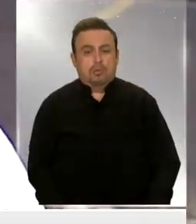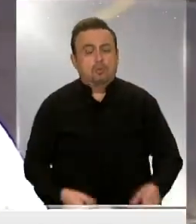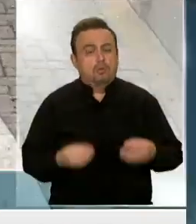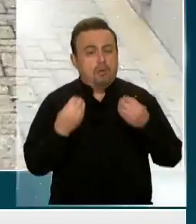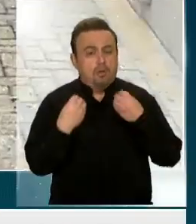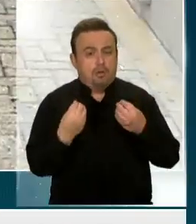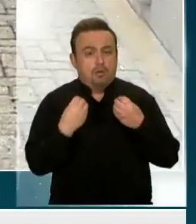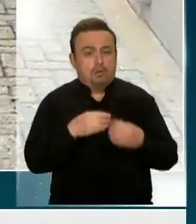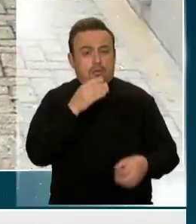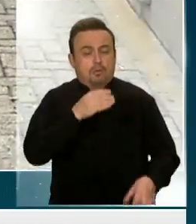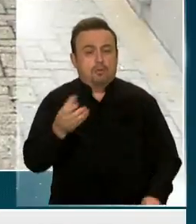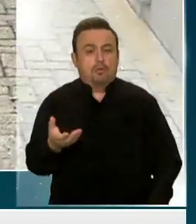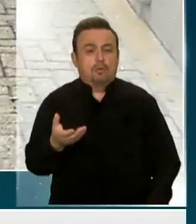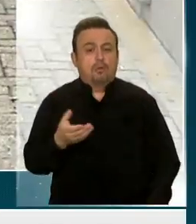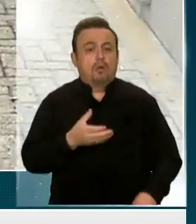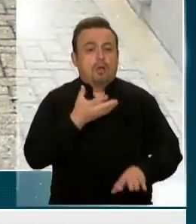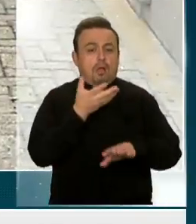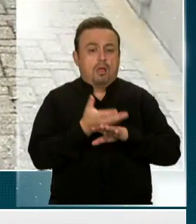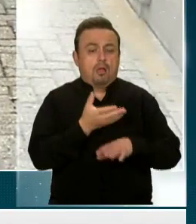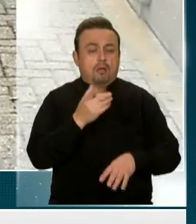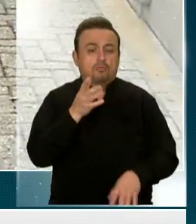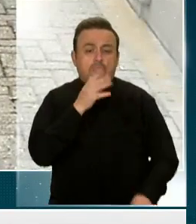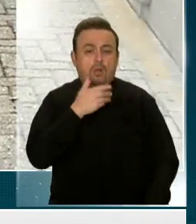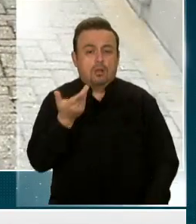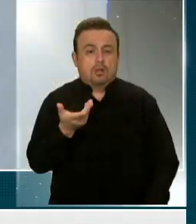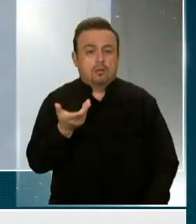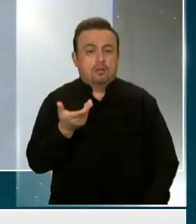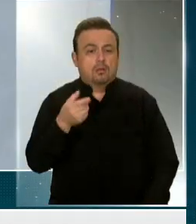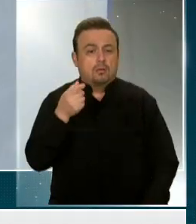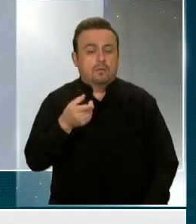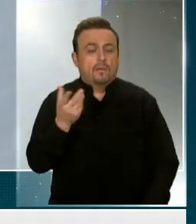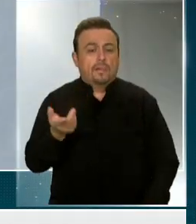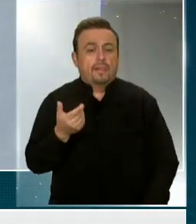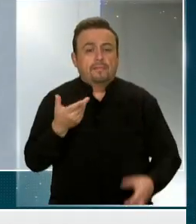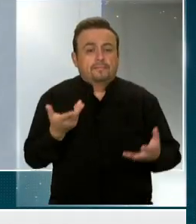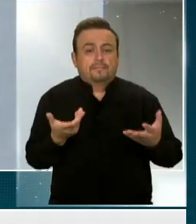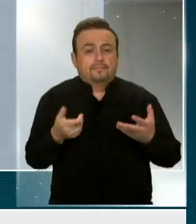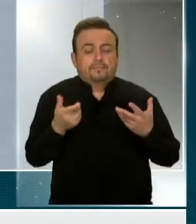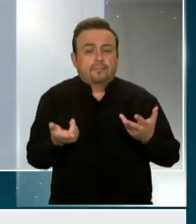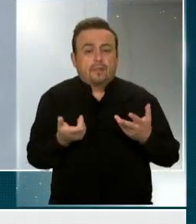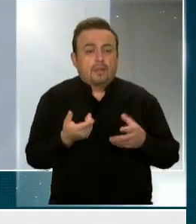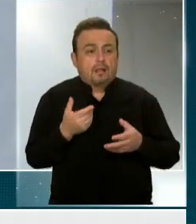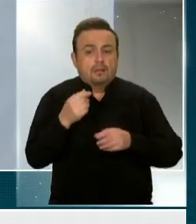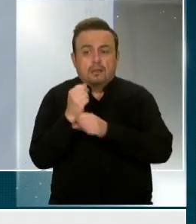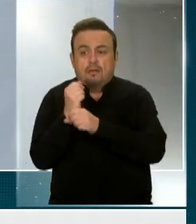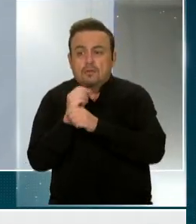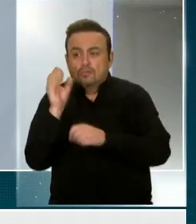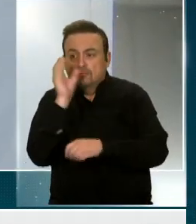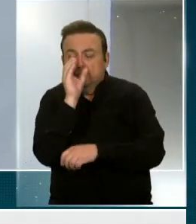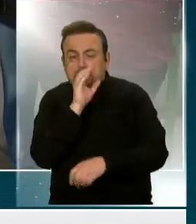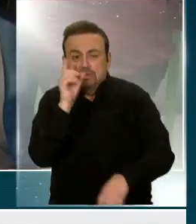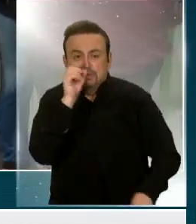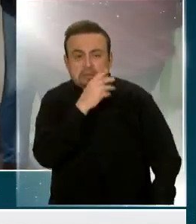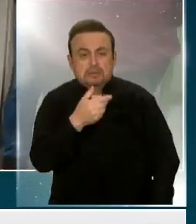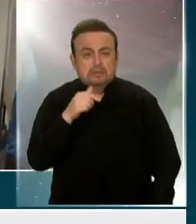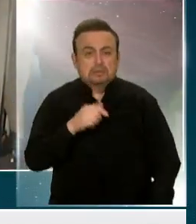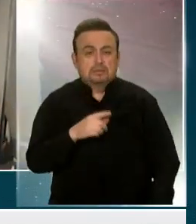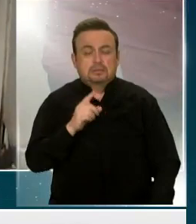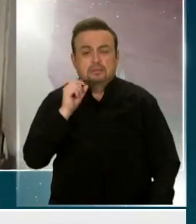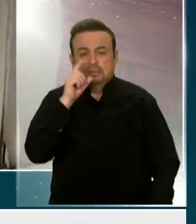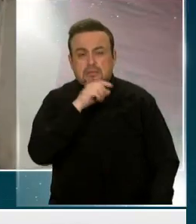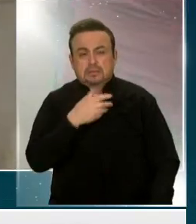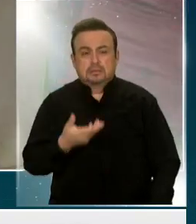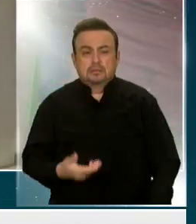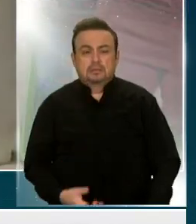bueno para las personas, porque no, hay personas que no tienen, pues, y en este época no puede, uno no puede conseguir trabajo tampoco. Entonces está más